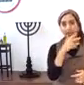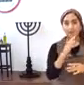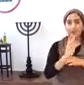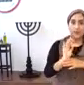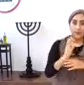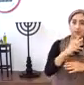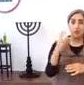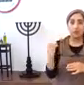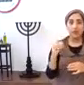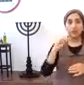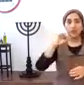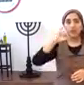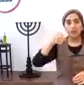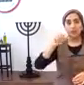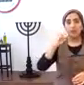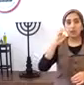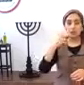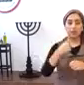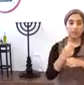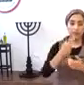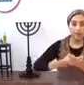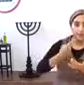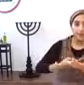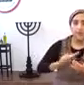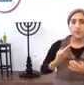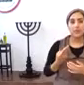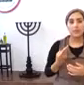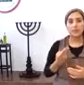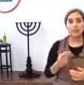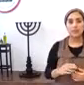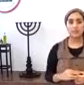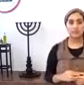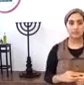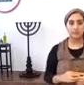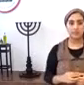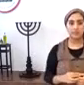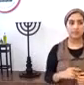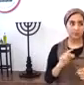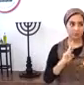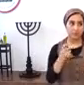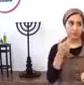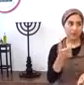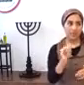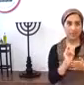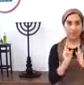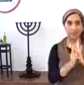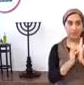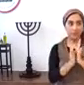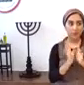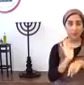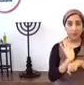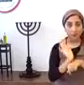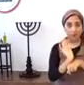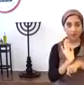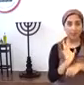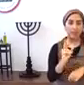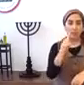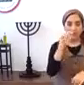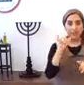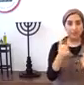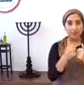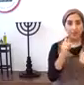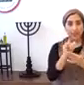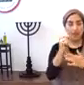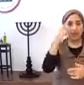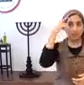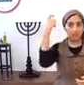que Jacob le hizo su comida de lentejas. ¿Ya vieron esa película? Porque si te quedas con esa